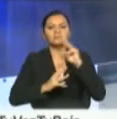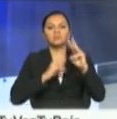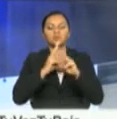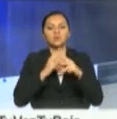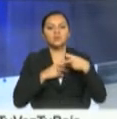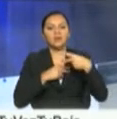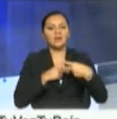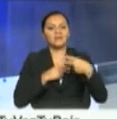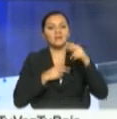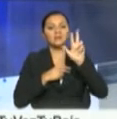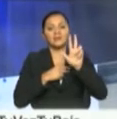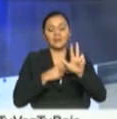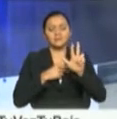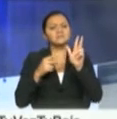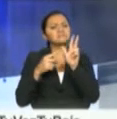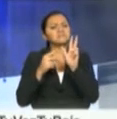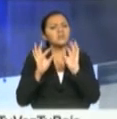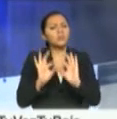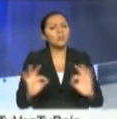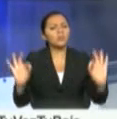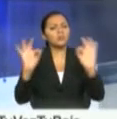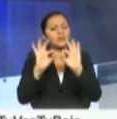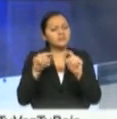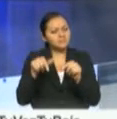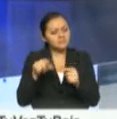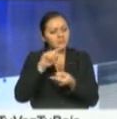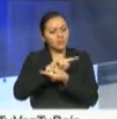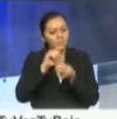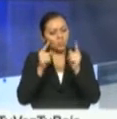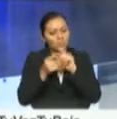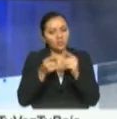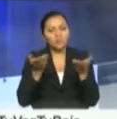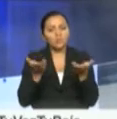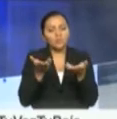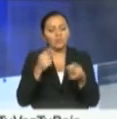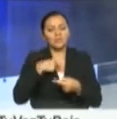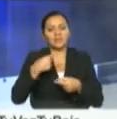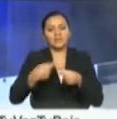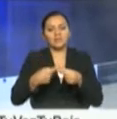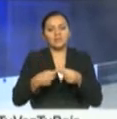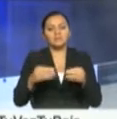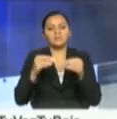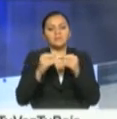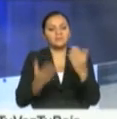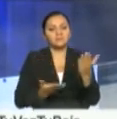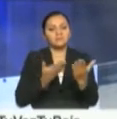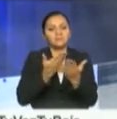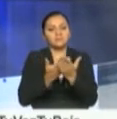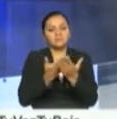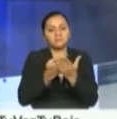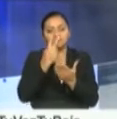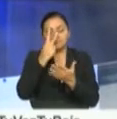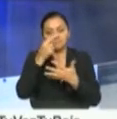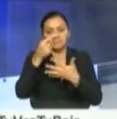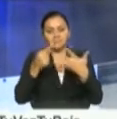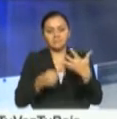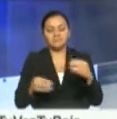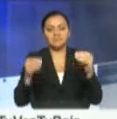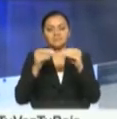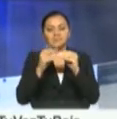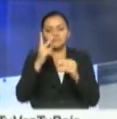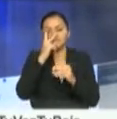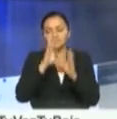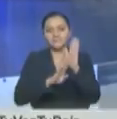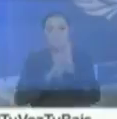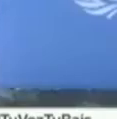3. Ellos destacan la importancia de este encuentro que se realiza en Quito y que planteará los lineamientos para el